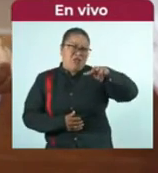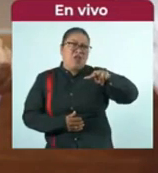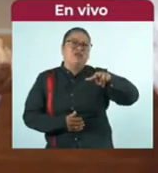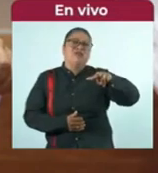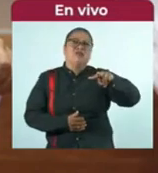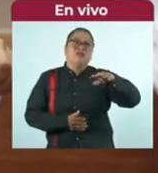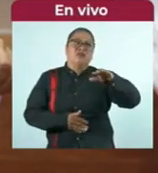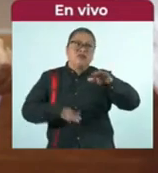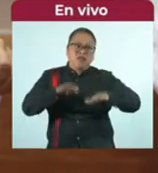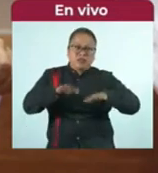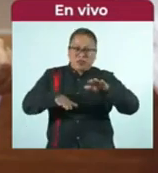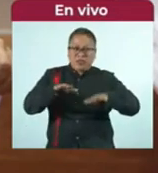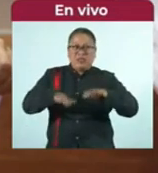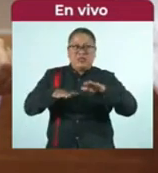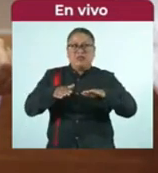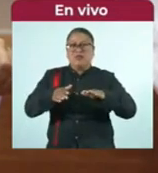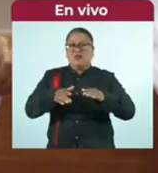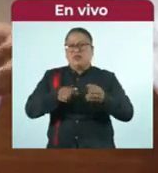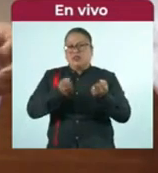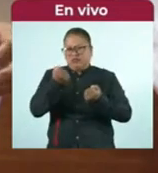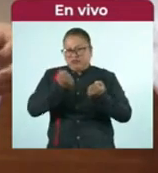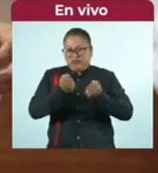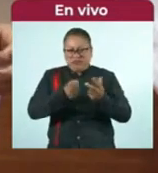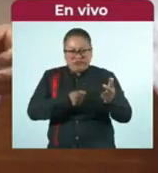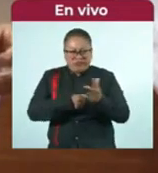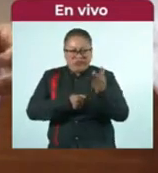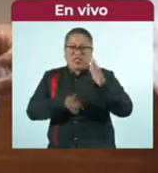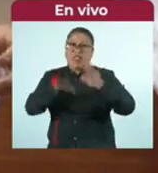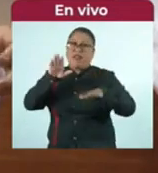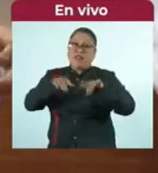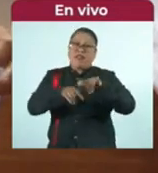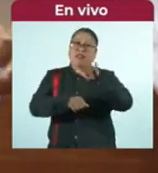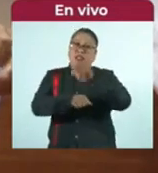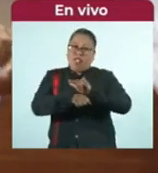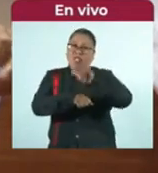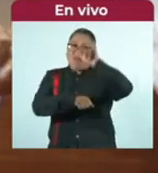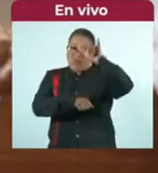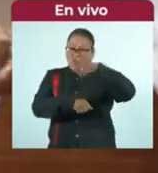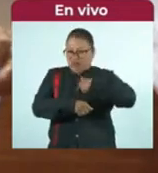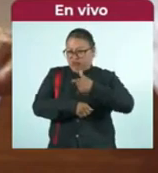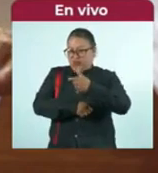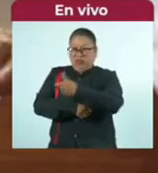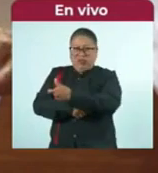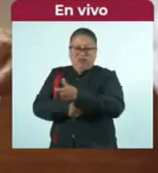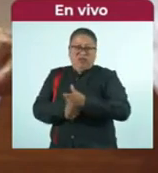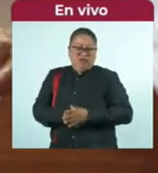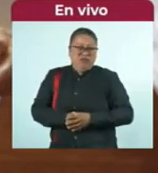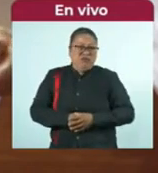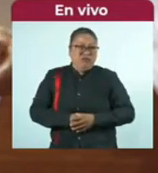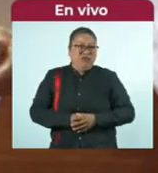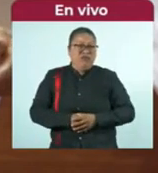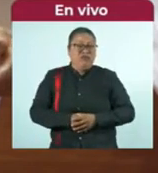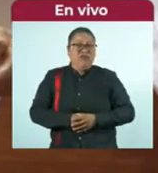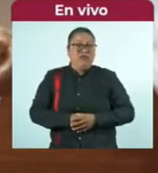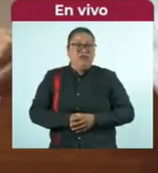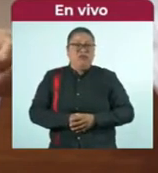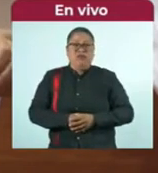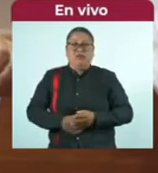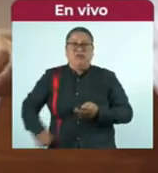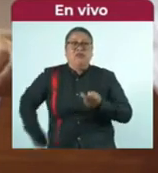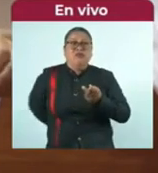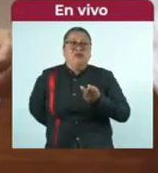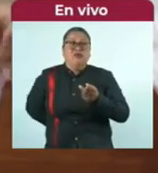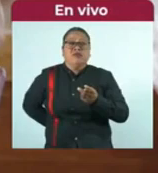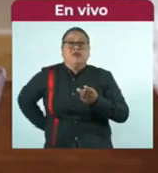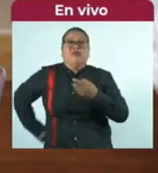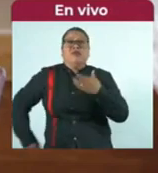veces me voy en carretera, a veces me voy en avión comercial. Y por cierto, estuve en